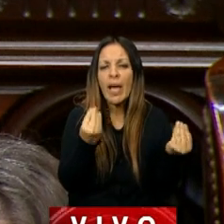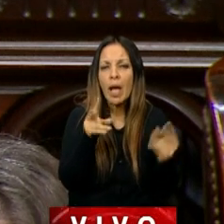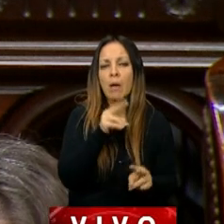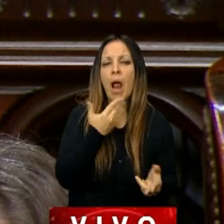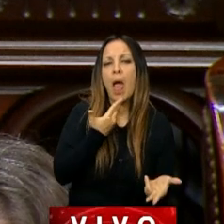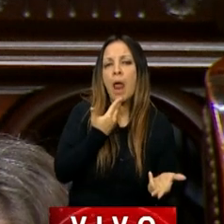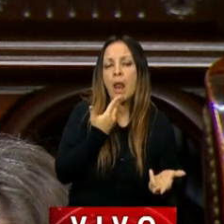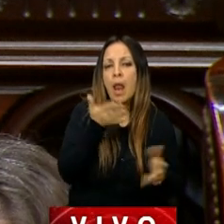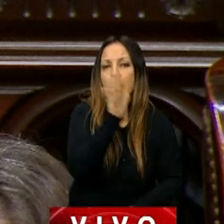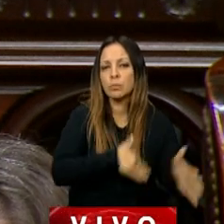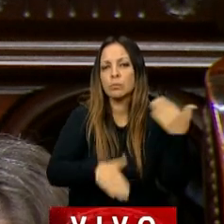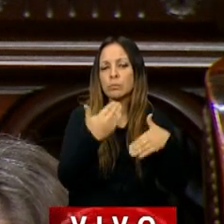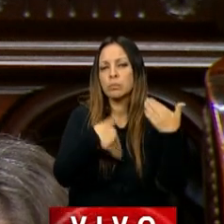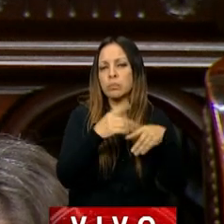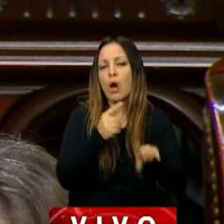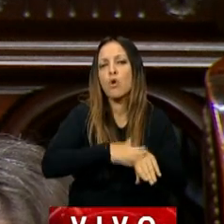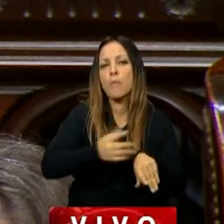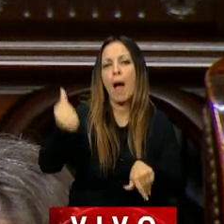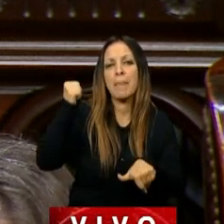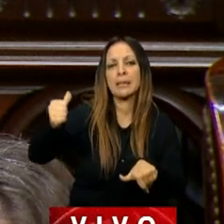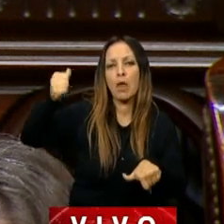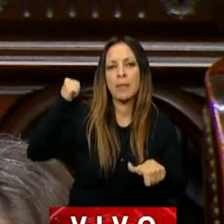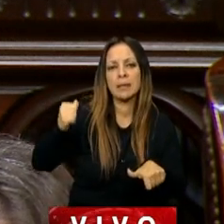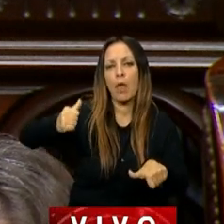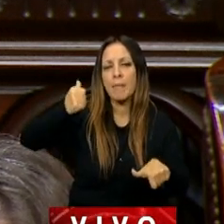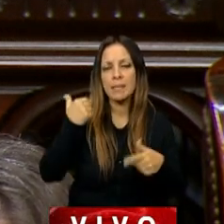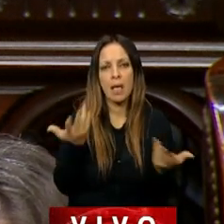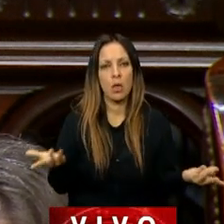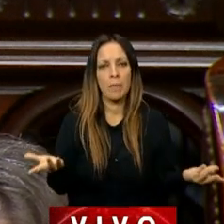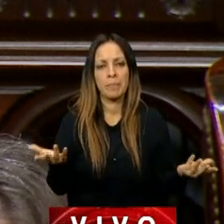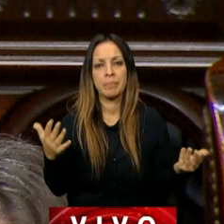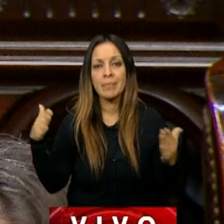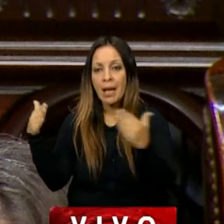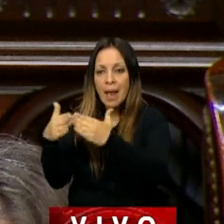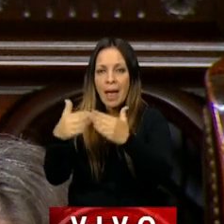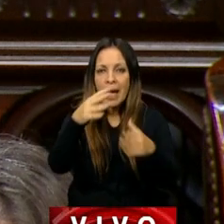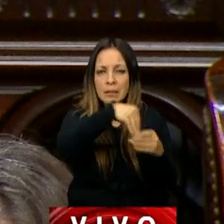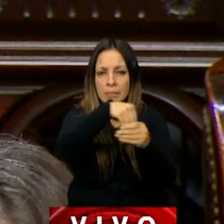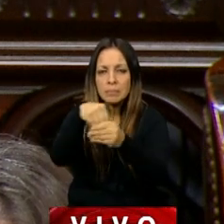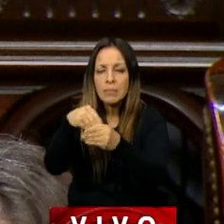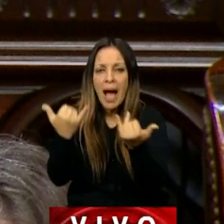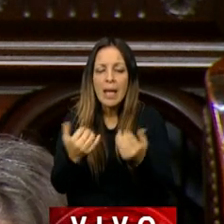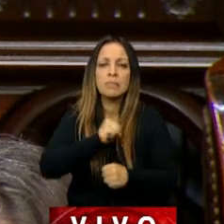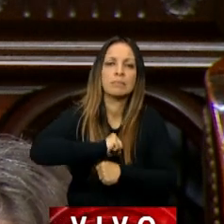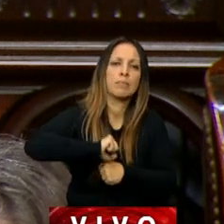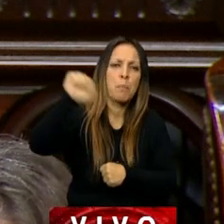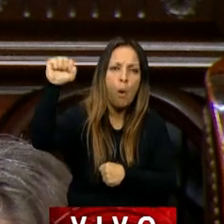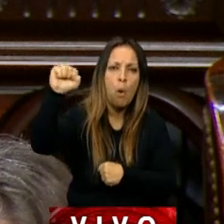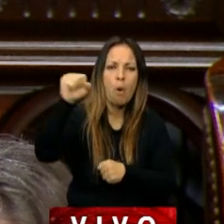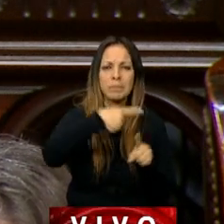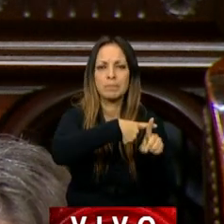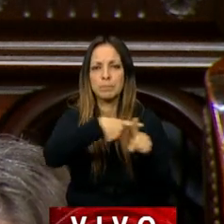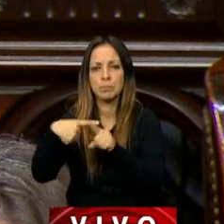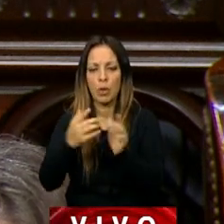excusas y culpables en el pasado. Presidente, los hogares sufren una inflación acumulada en los